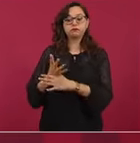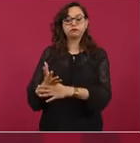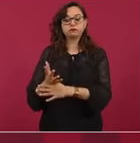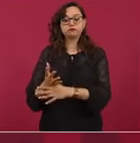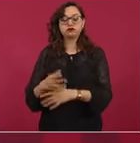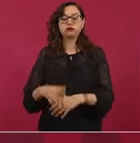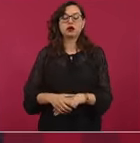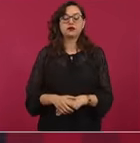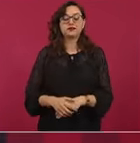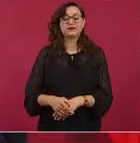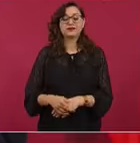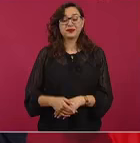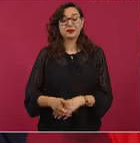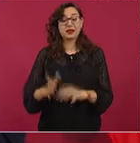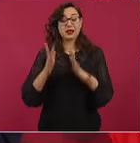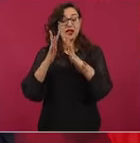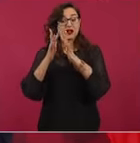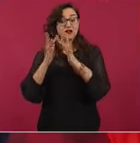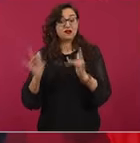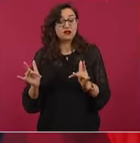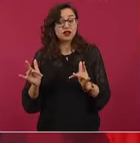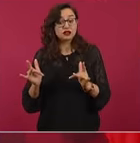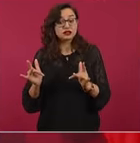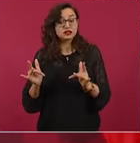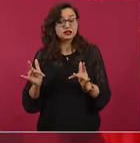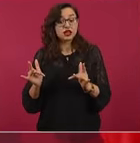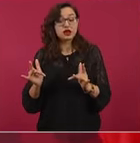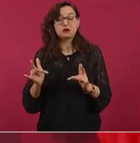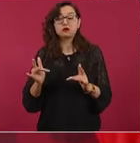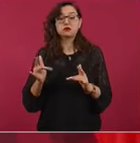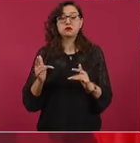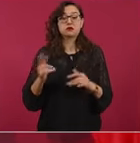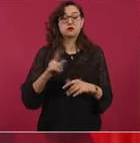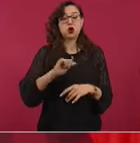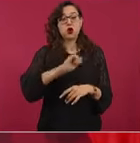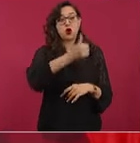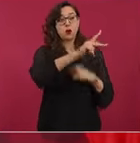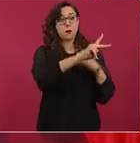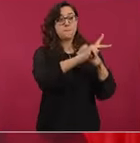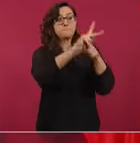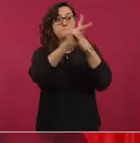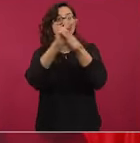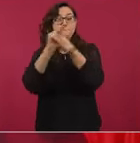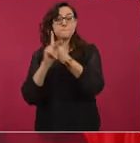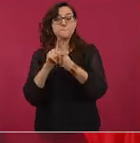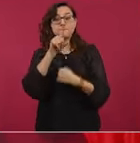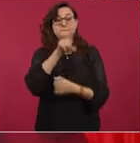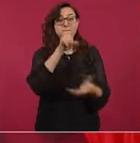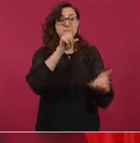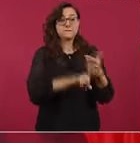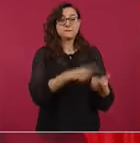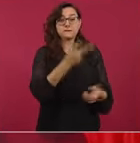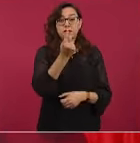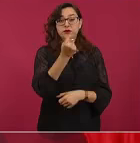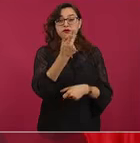Francia pasara lo que sucedía en otros países, en donde los medios electrónicos, sobre todo la